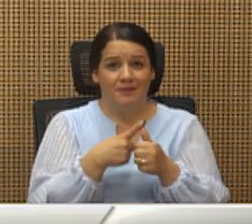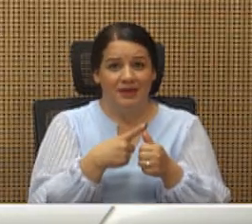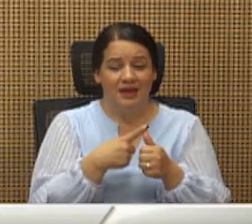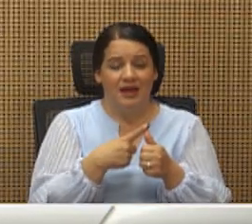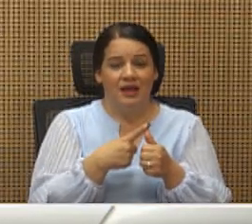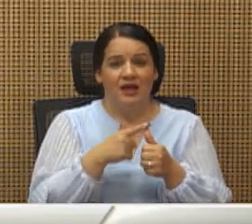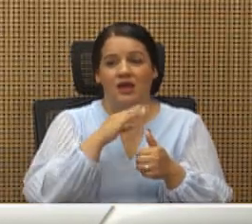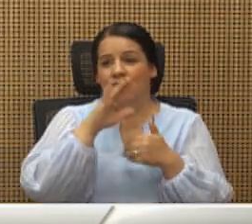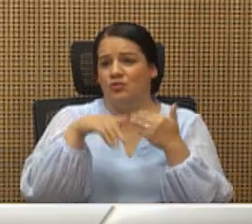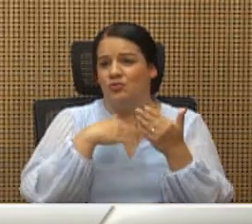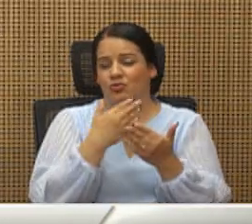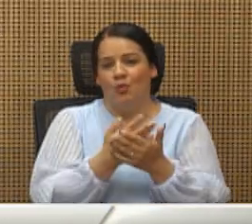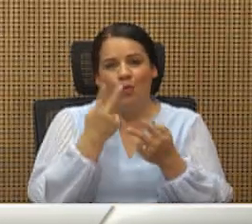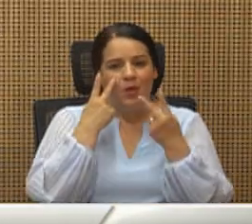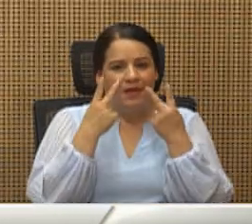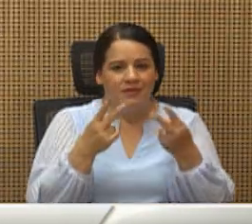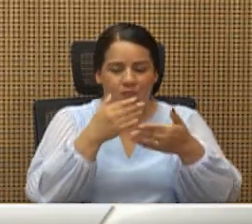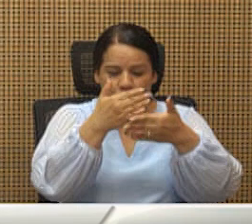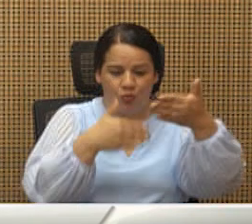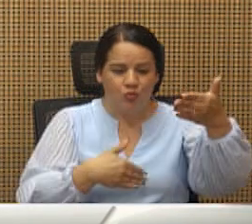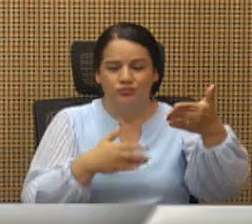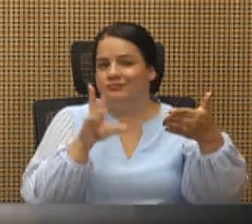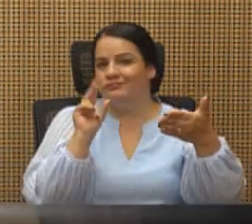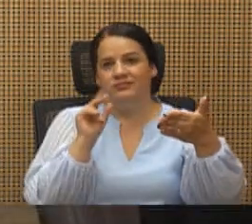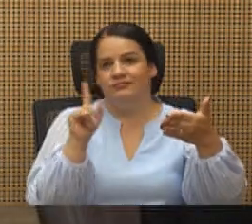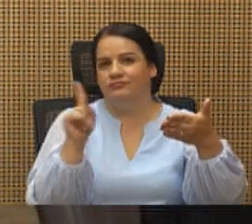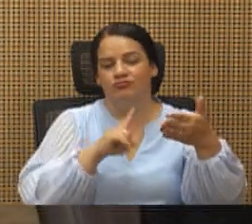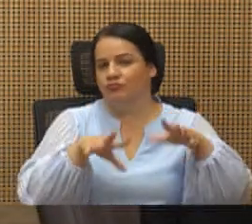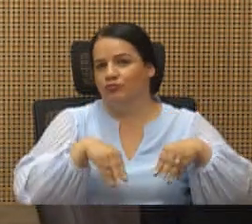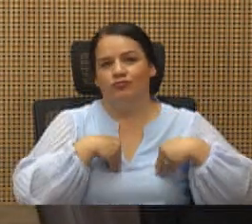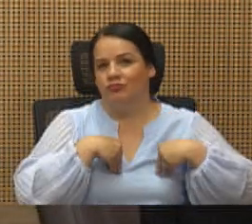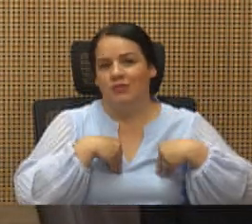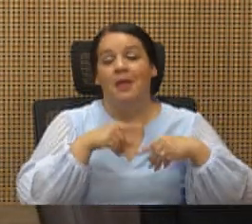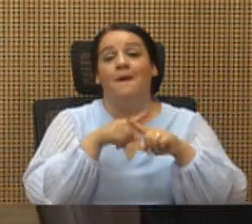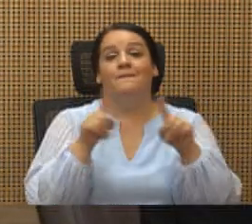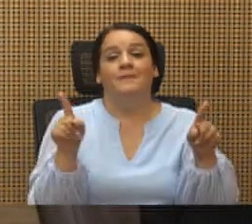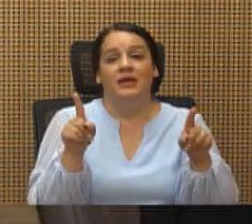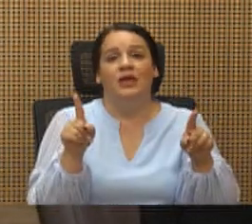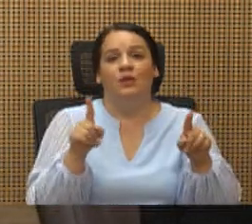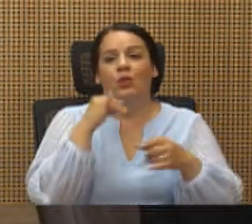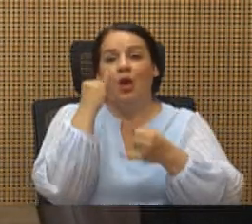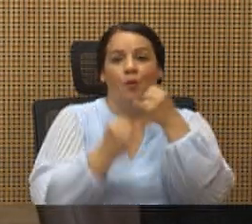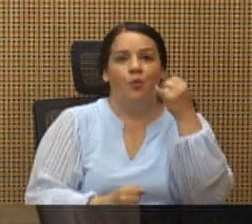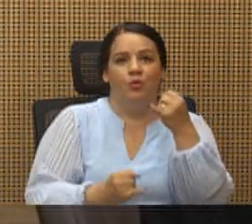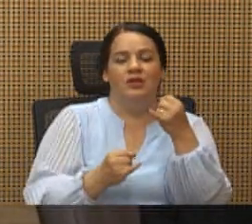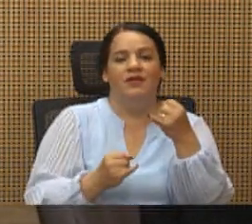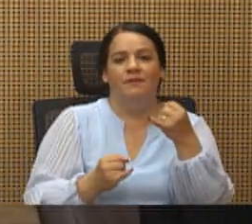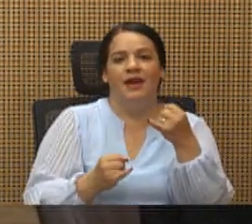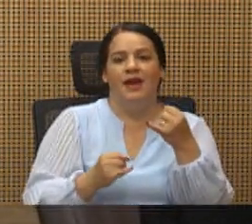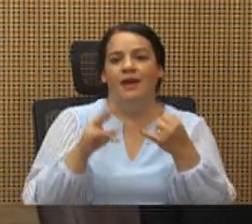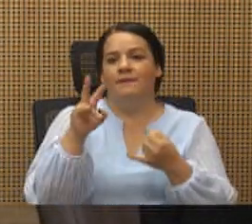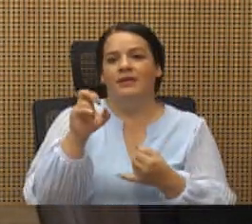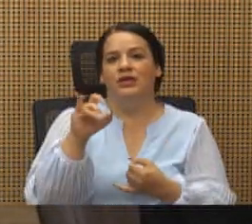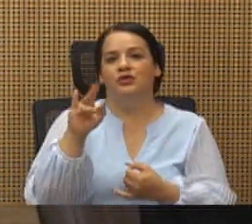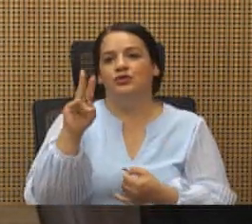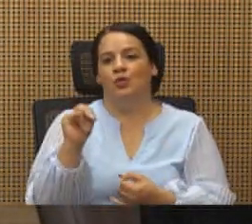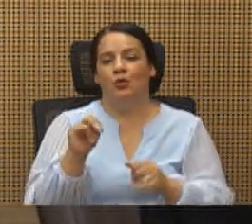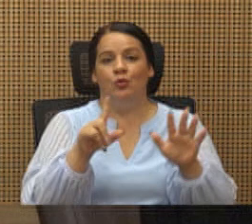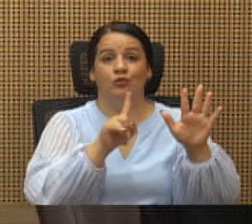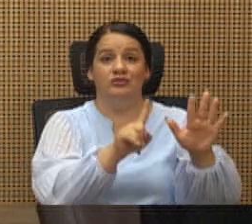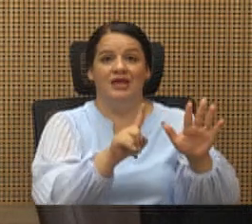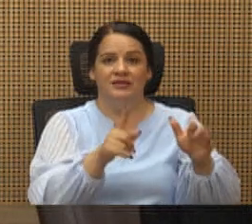todos la vimos con ojos no tan buenos y la última versión coincidimos las seis fracciones de que era lo que estábamos